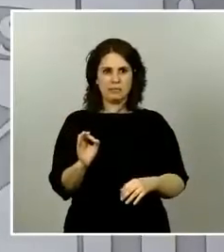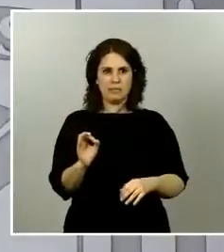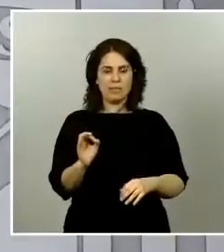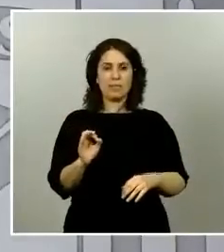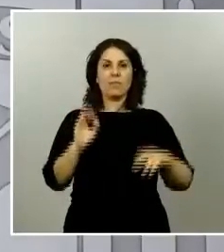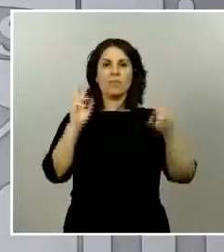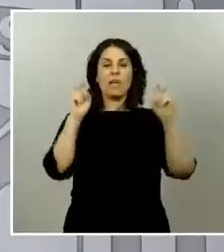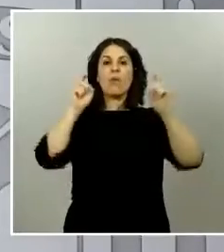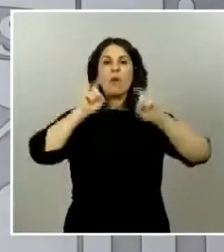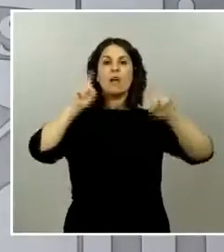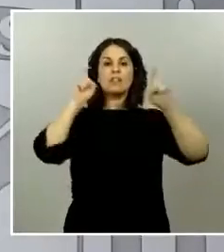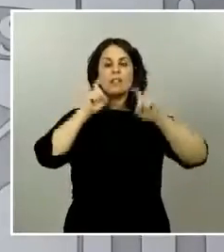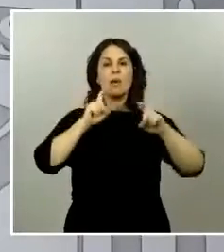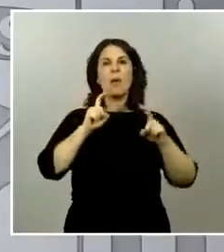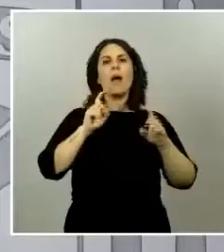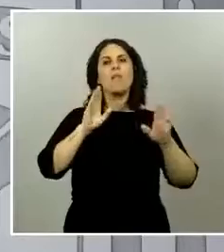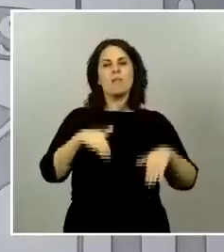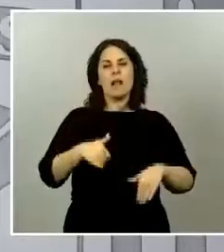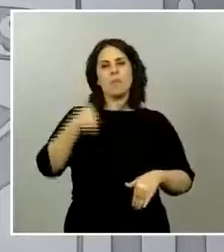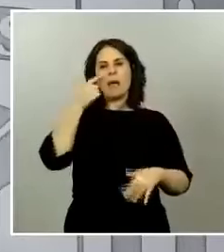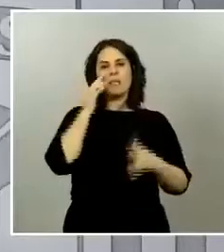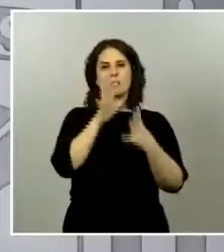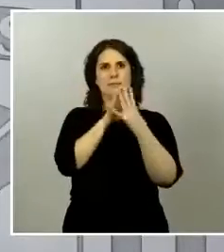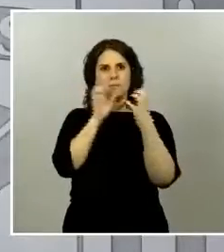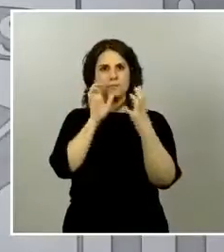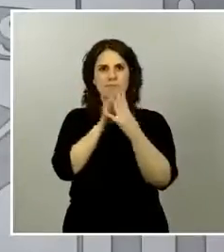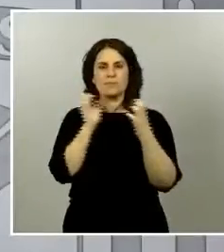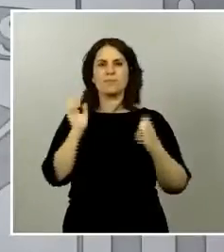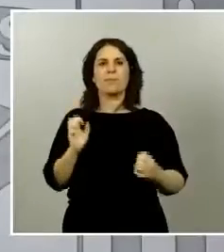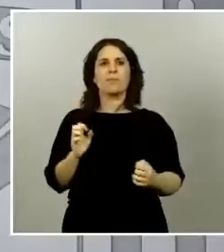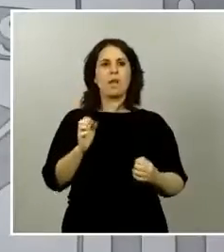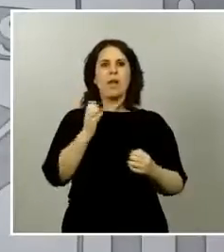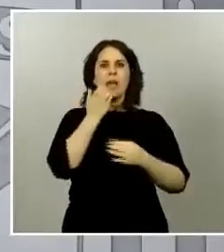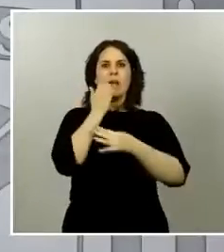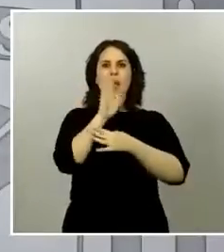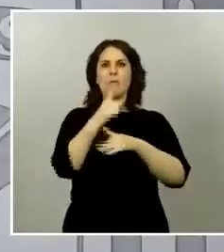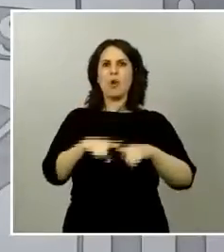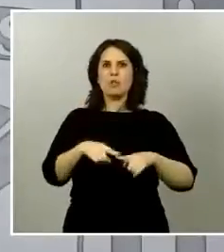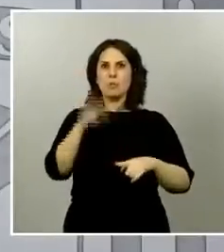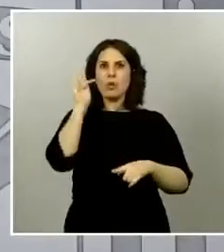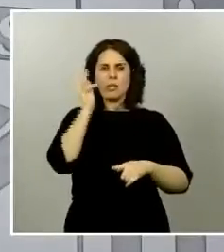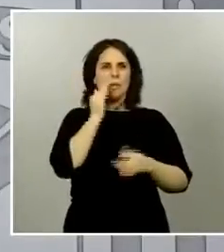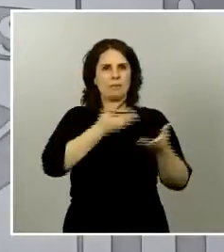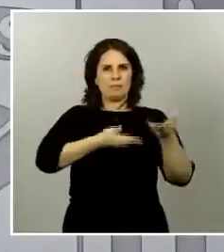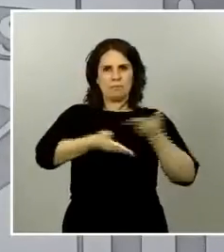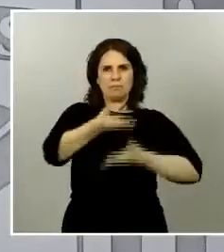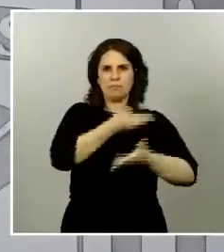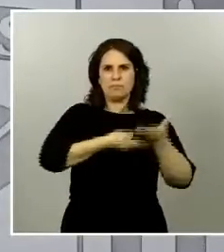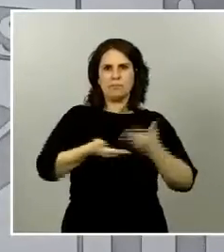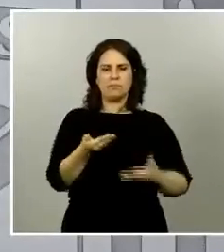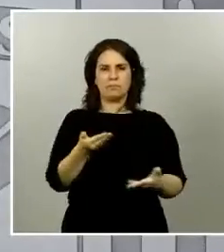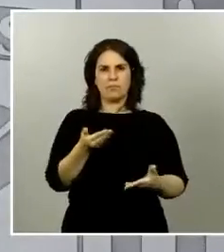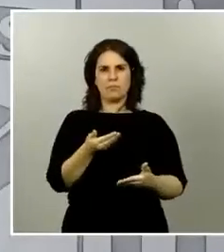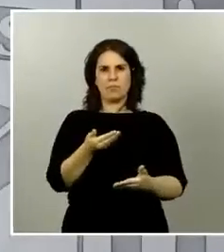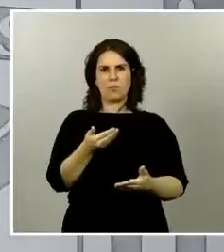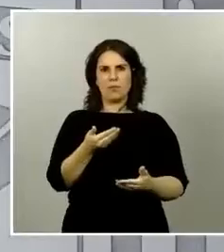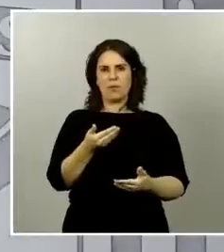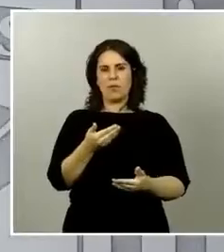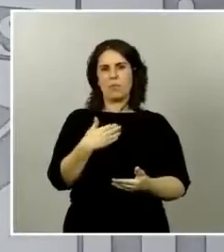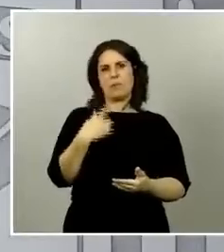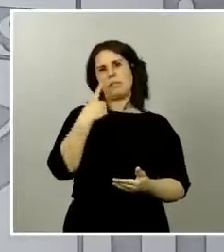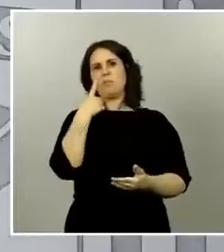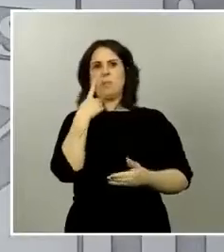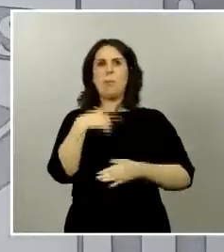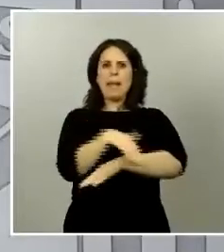autonómicas y justamente en materia educativa lo que se ha producido es una mayor coordinación, compartir buenas prácticas entre las